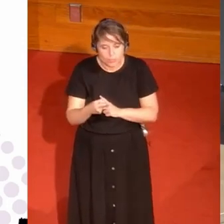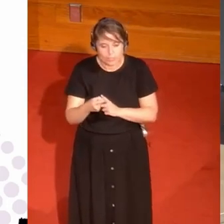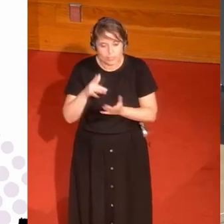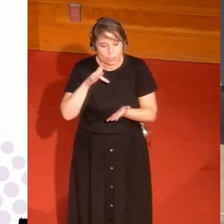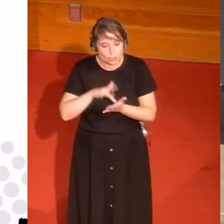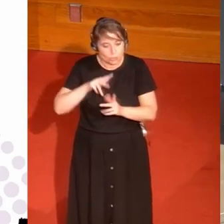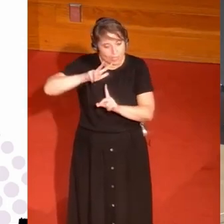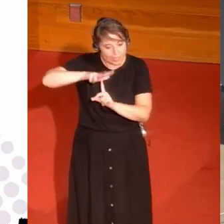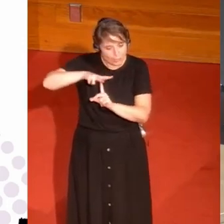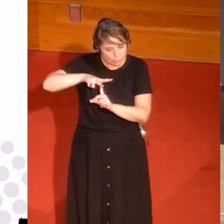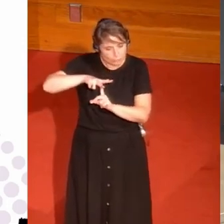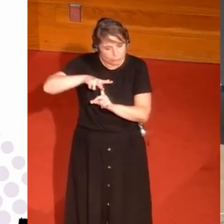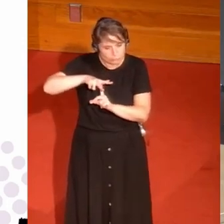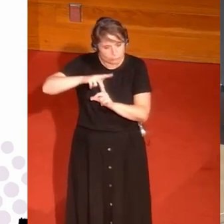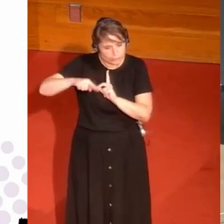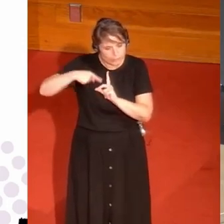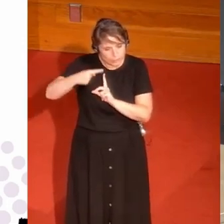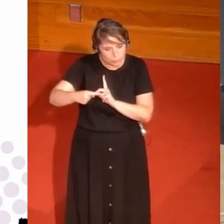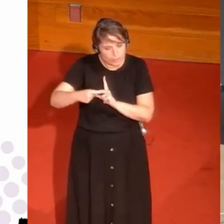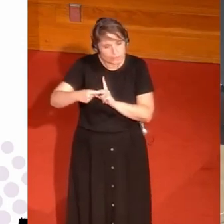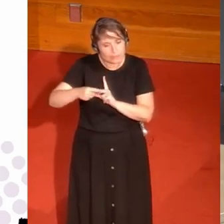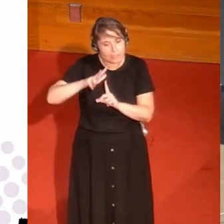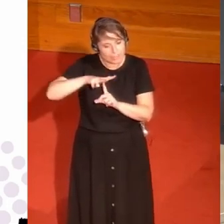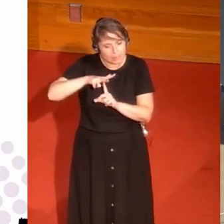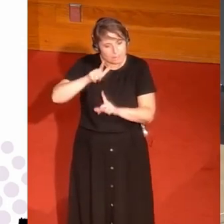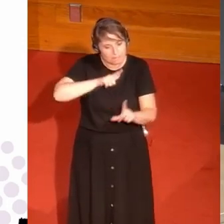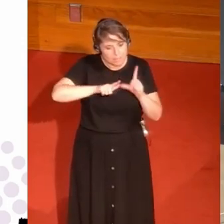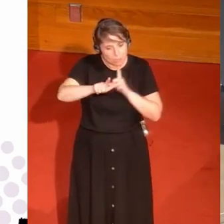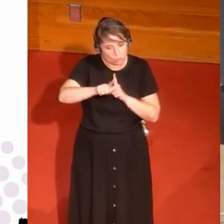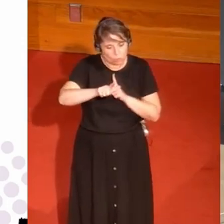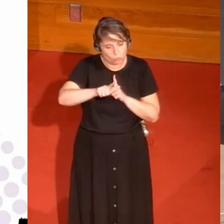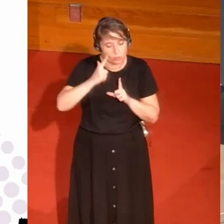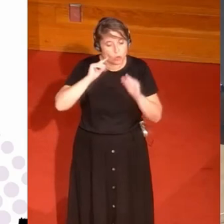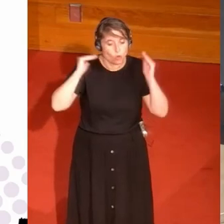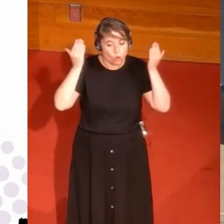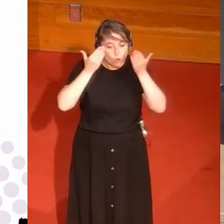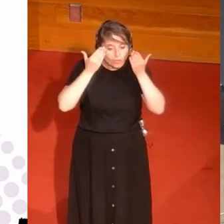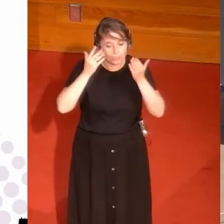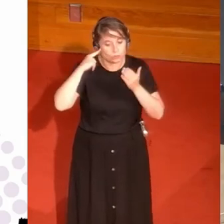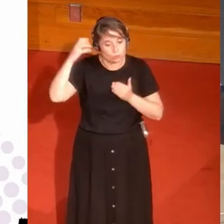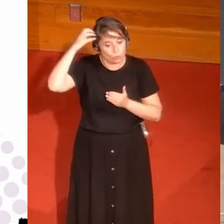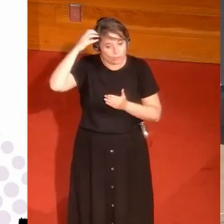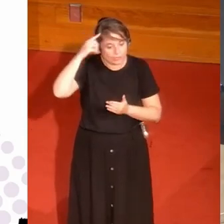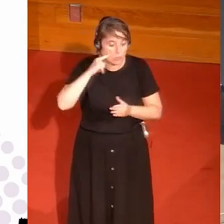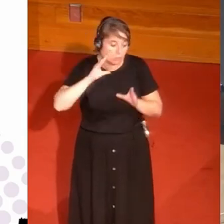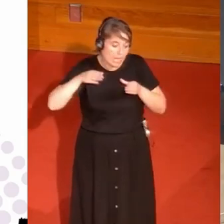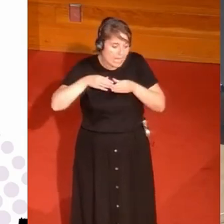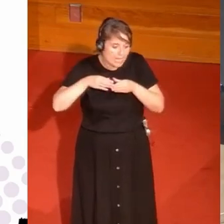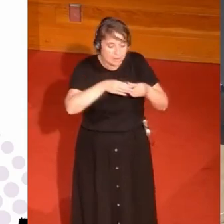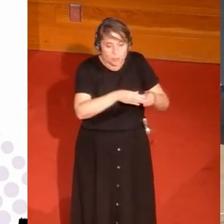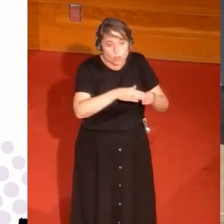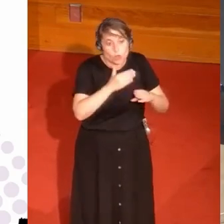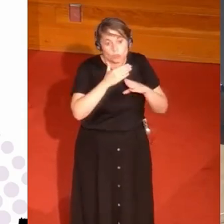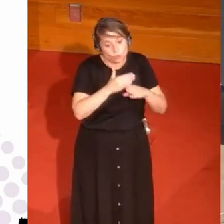hubo en radio televisión española eh viajó en para cubrir el el congreso del polisario un equipo que no es